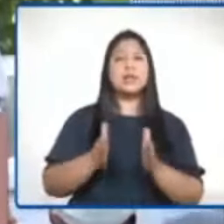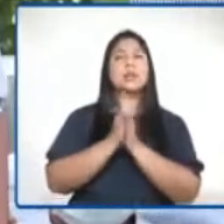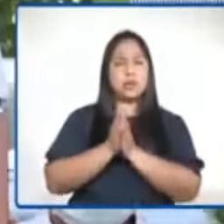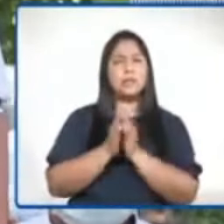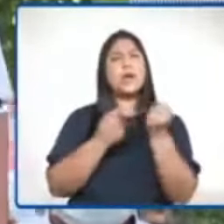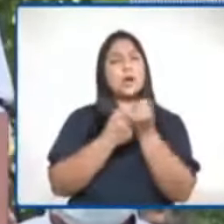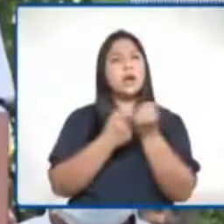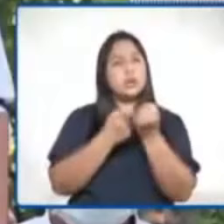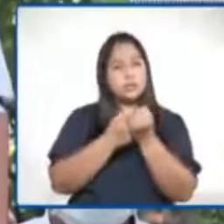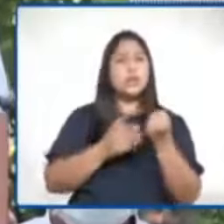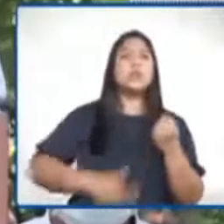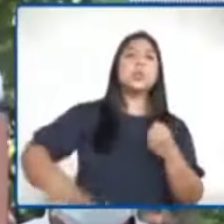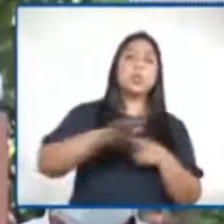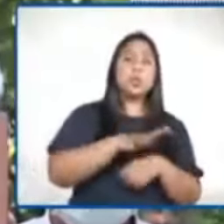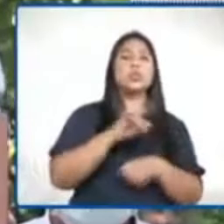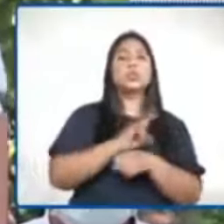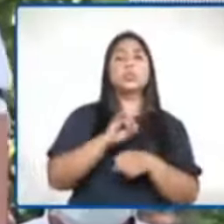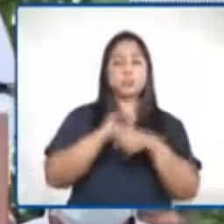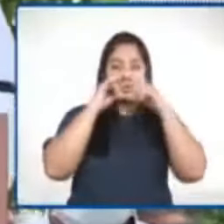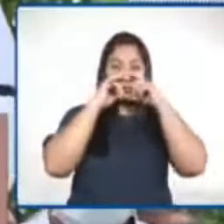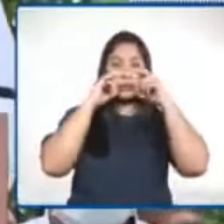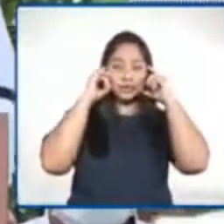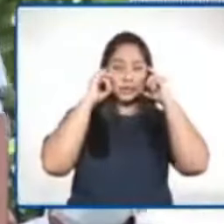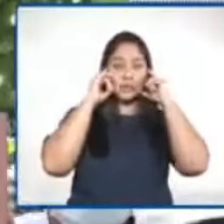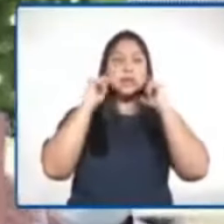para que todo el mundo use aquí mascarilla